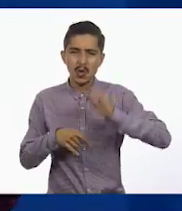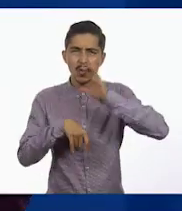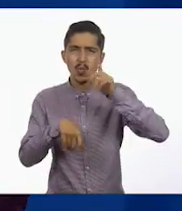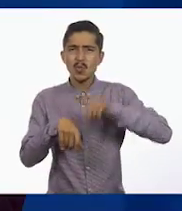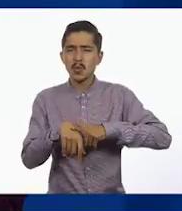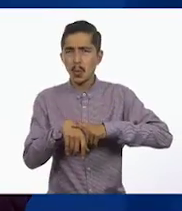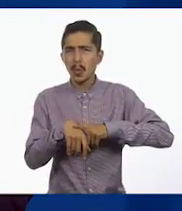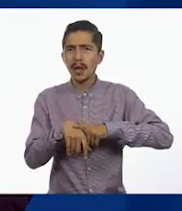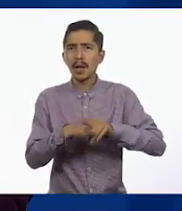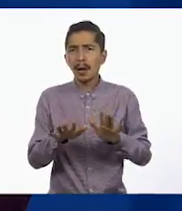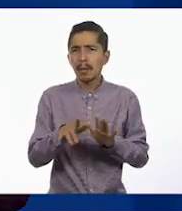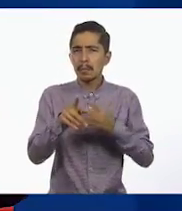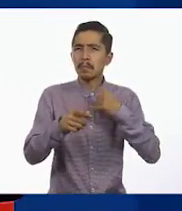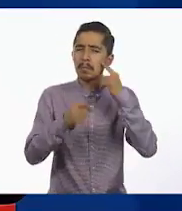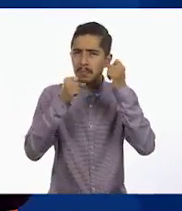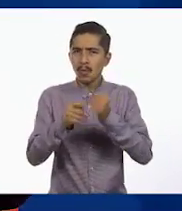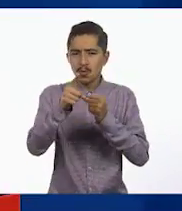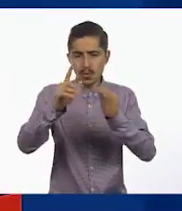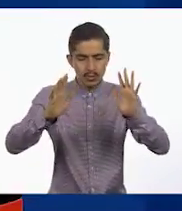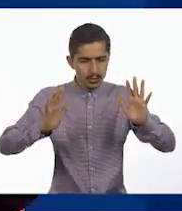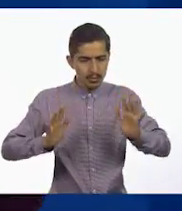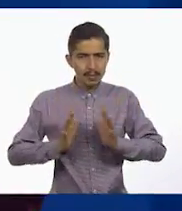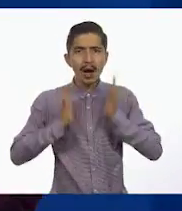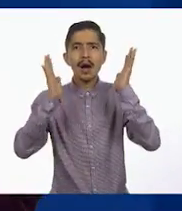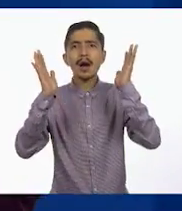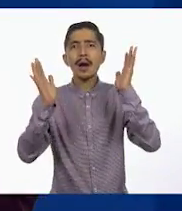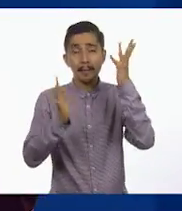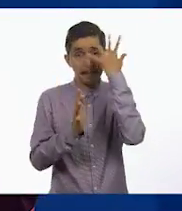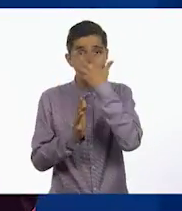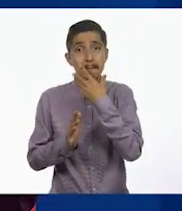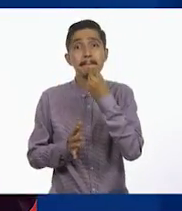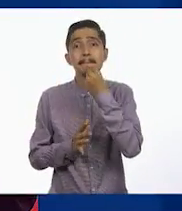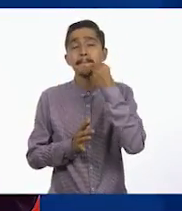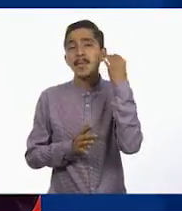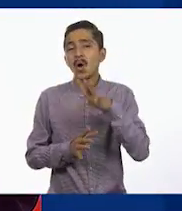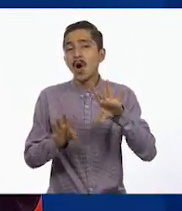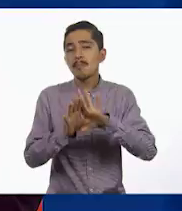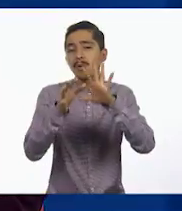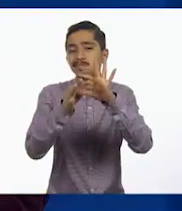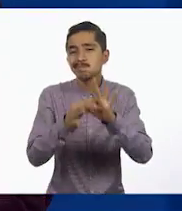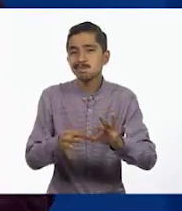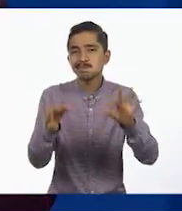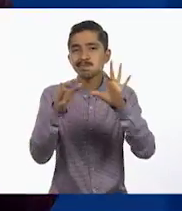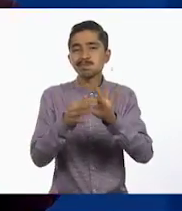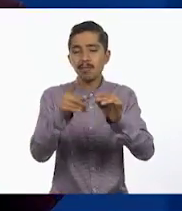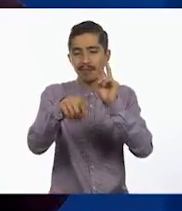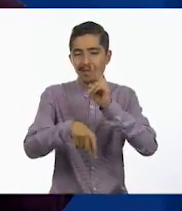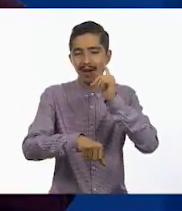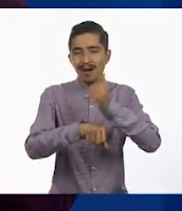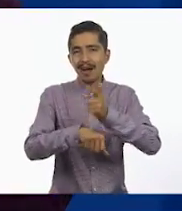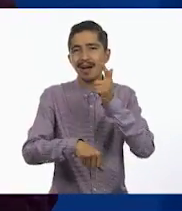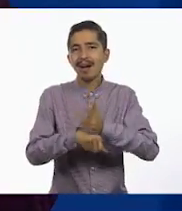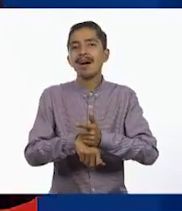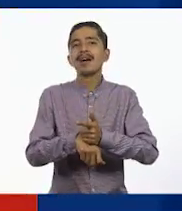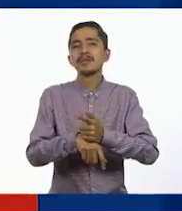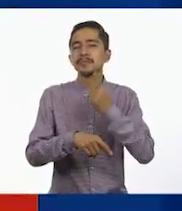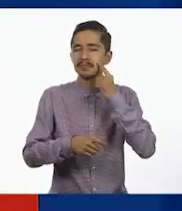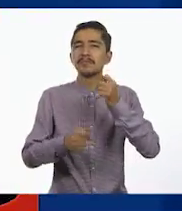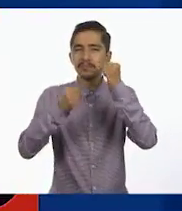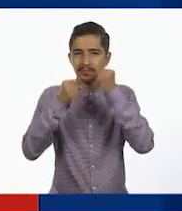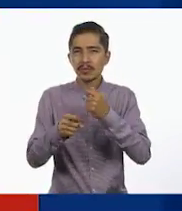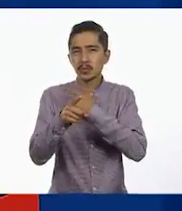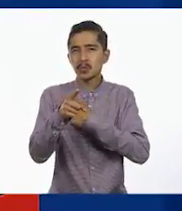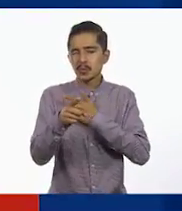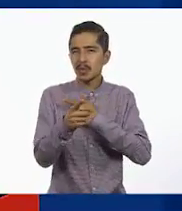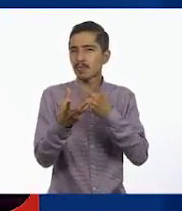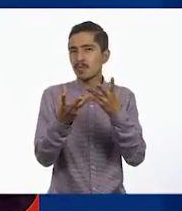culturas. Les aseguro que se van a sorprender con las maravillosas narraciones que ahí encontrarán y que seguramente les van a